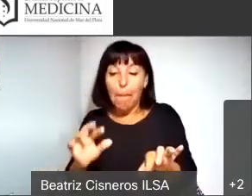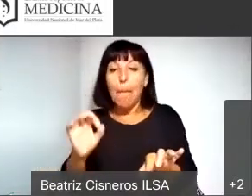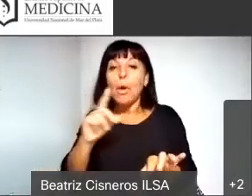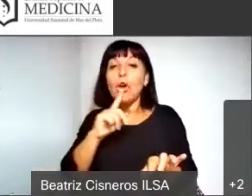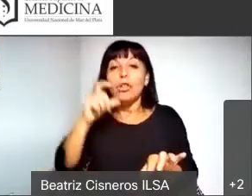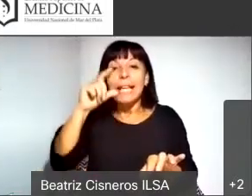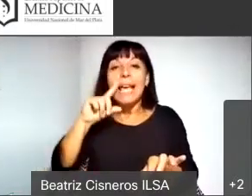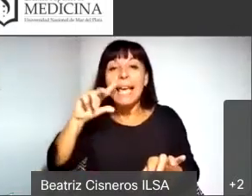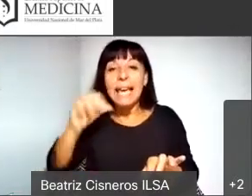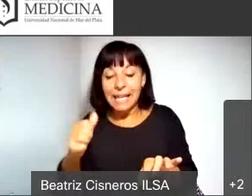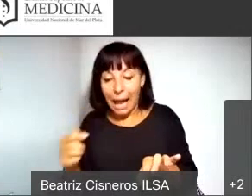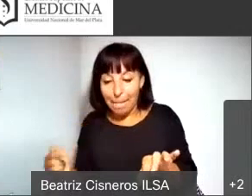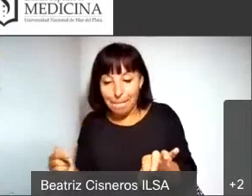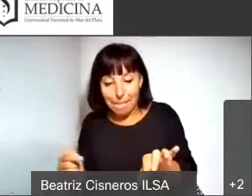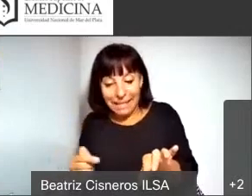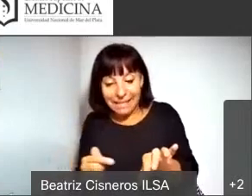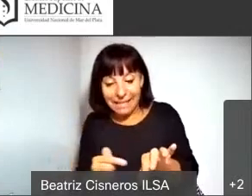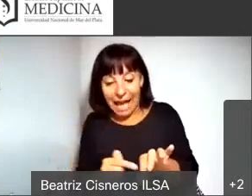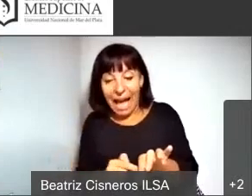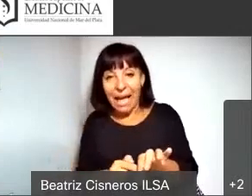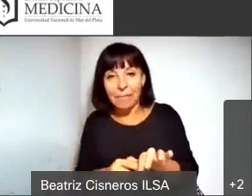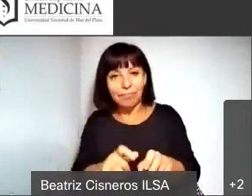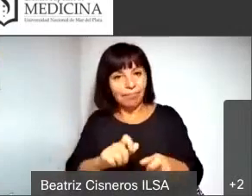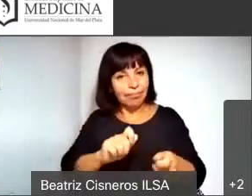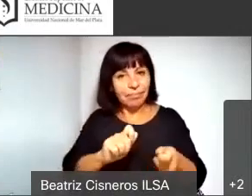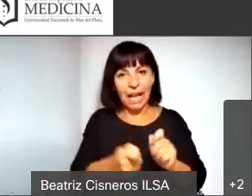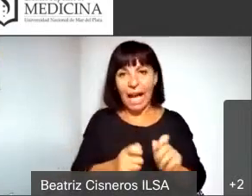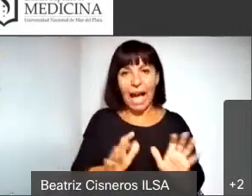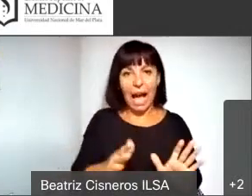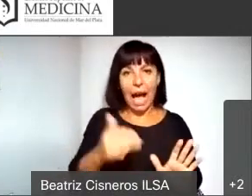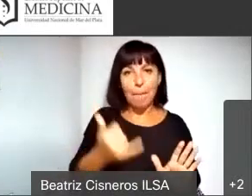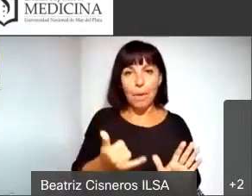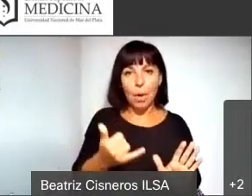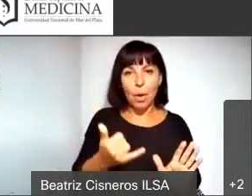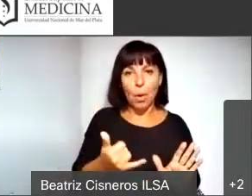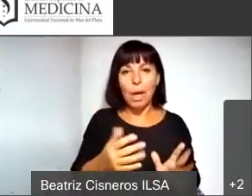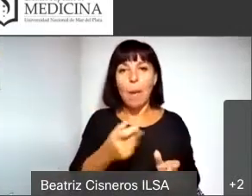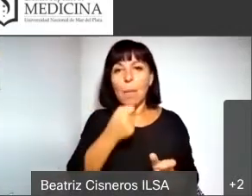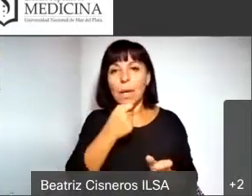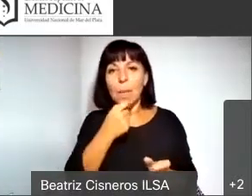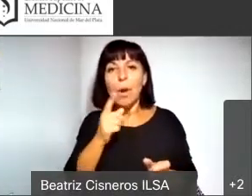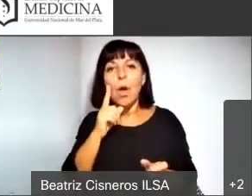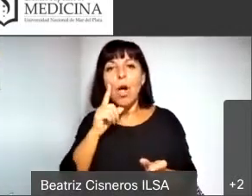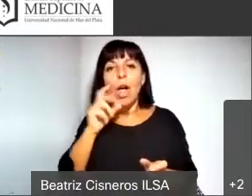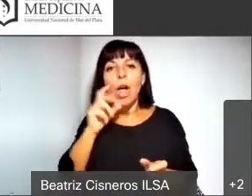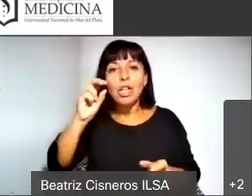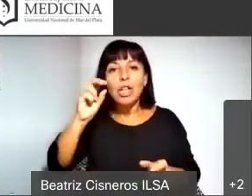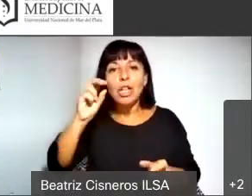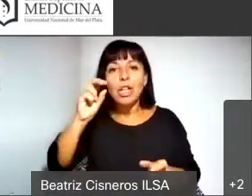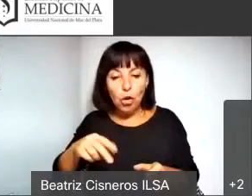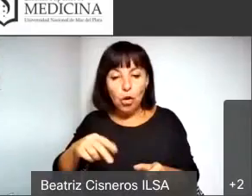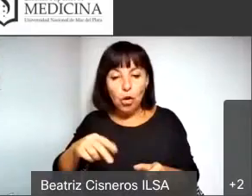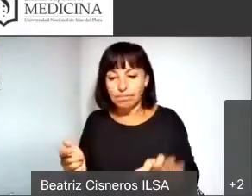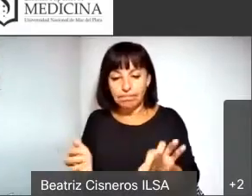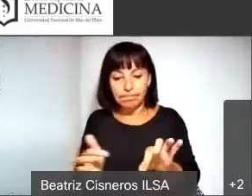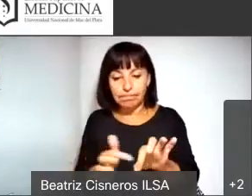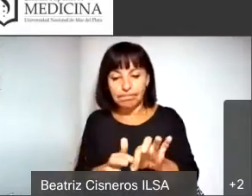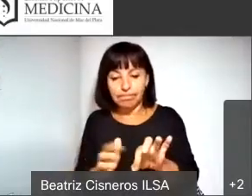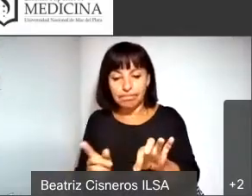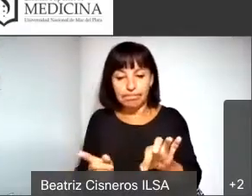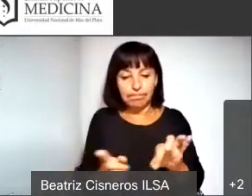un cambio conformacional. Y una vez que ese ion pasó desde un lado de la membrana hacia el otro, vuelve a